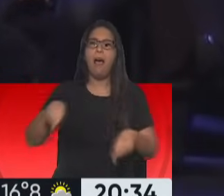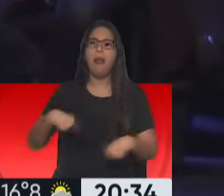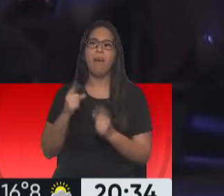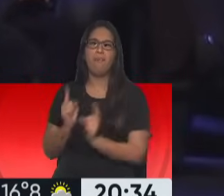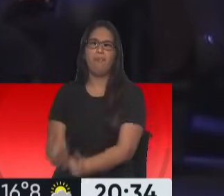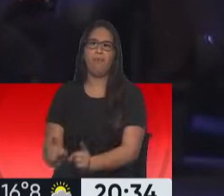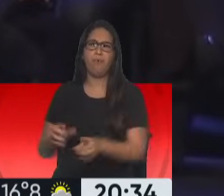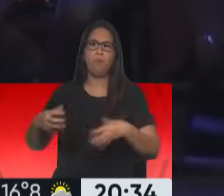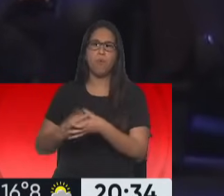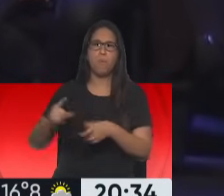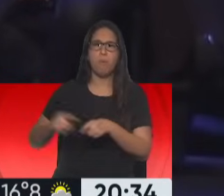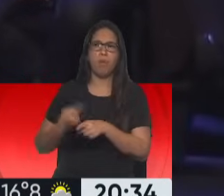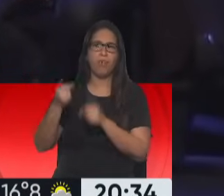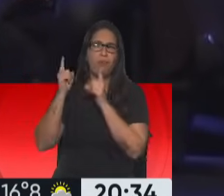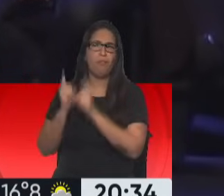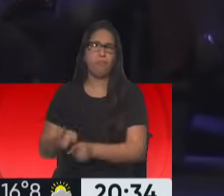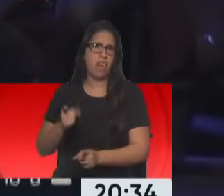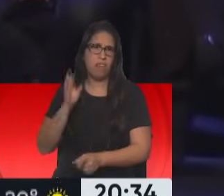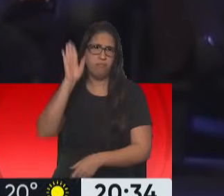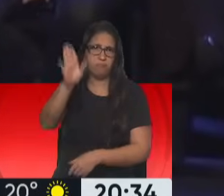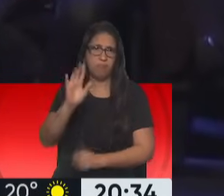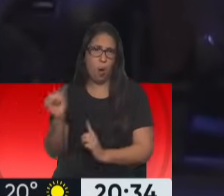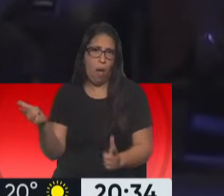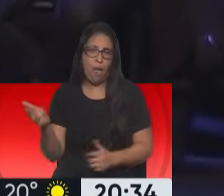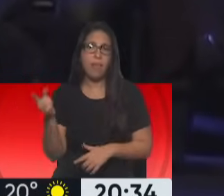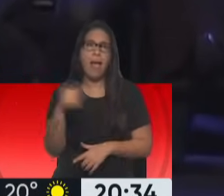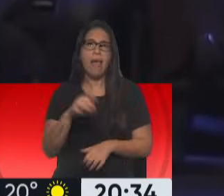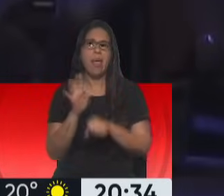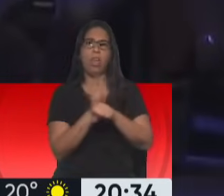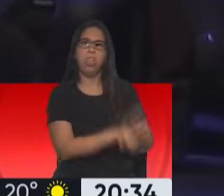estructura partidaria inviable, donde nos pueden someter